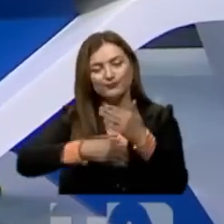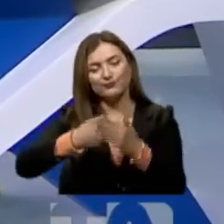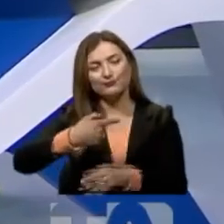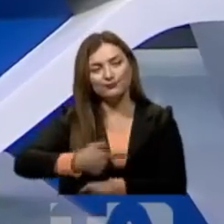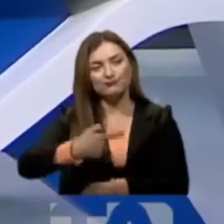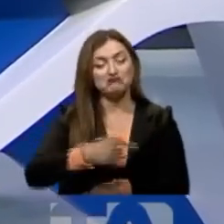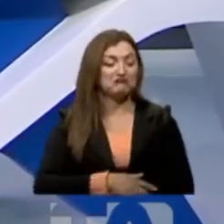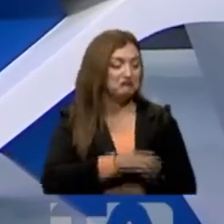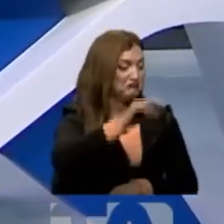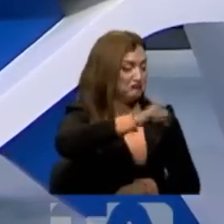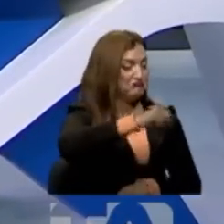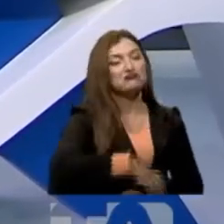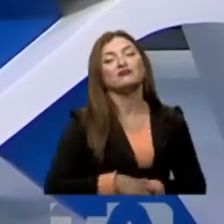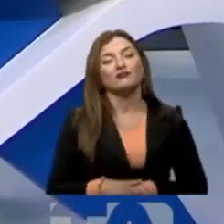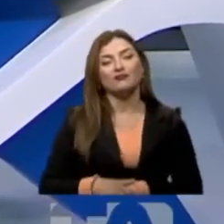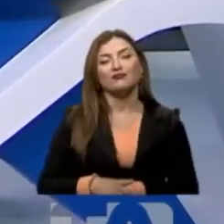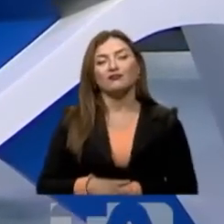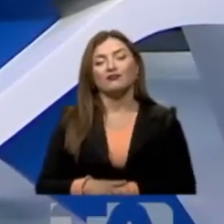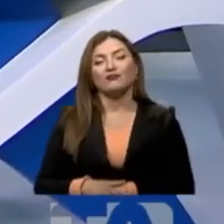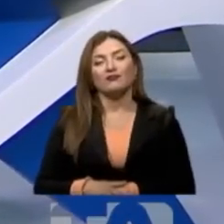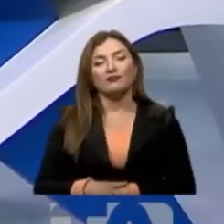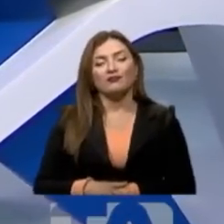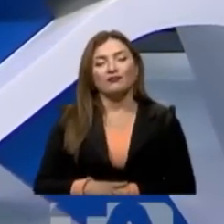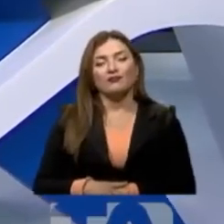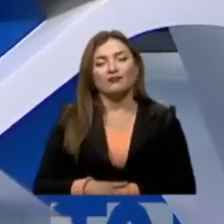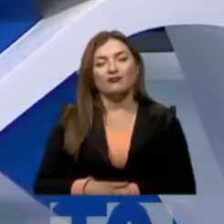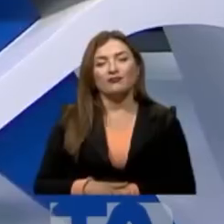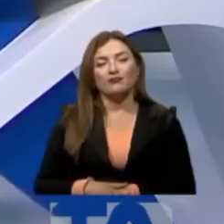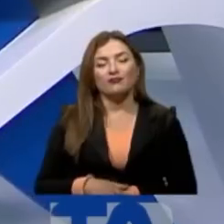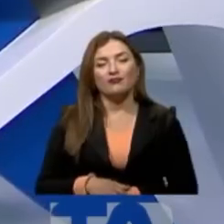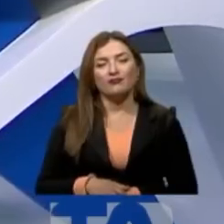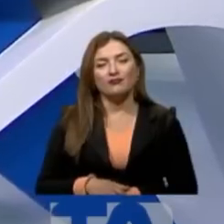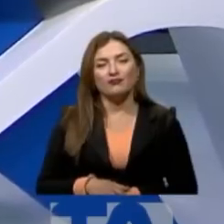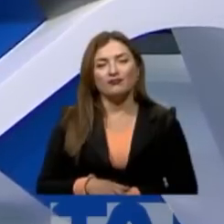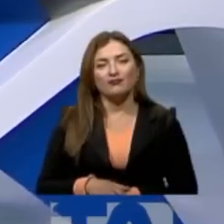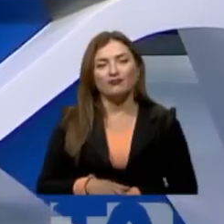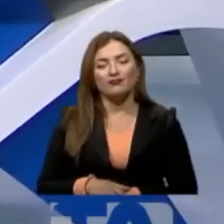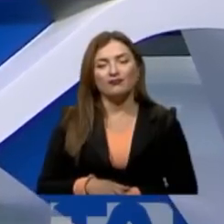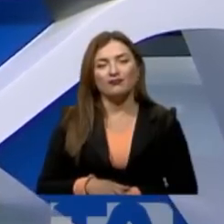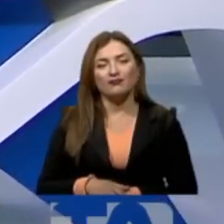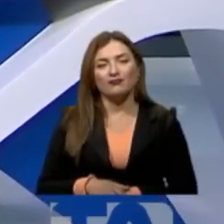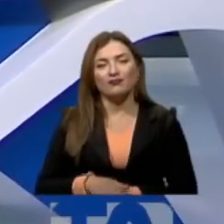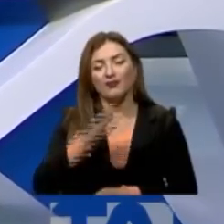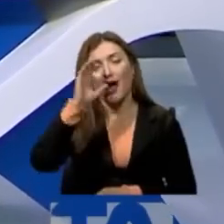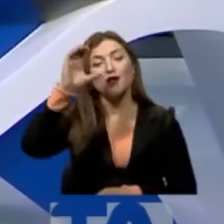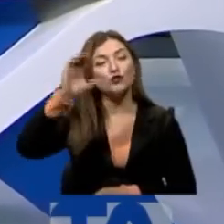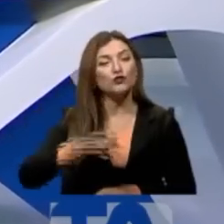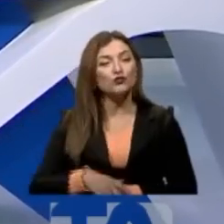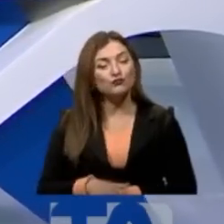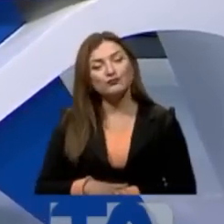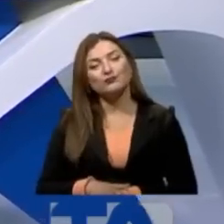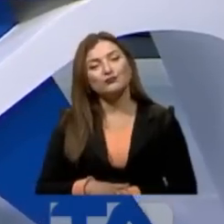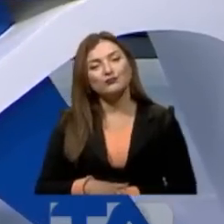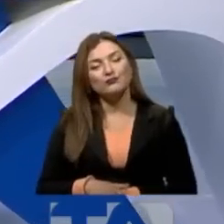sí, claro cosas. Que sí. De eso se trata. Es para eso, ¿no es cierto? A ver, espere, vamos a escuchar de nuevo la canción. Paulito, póngame la música de la